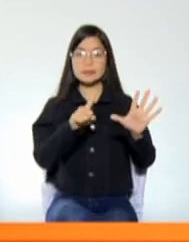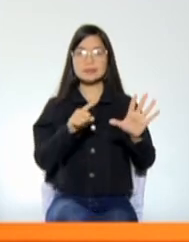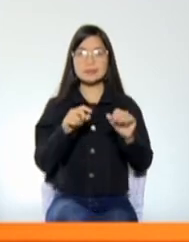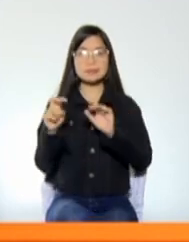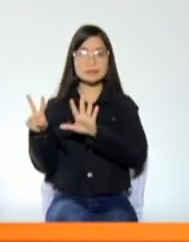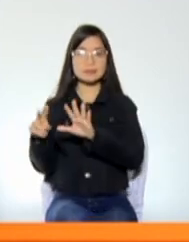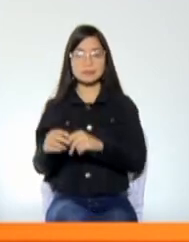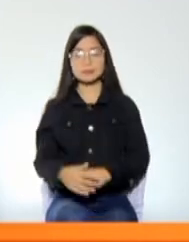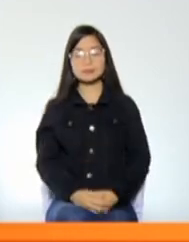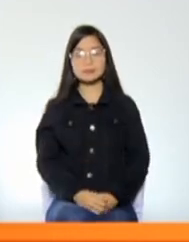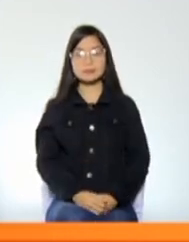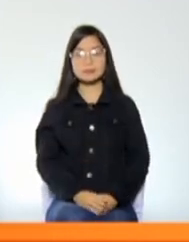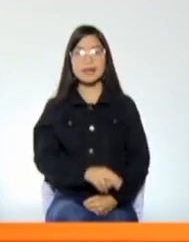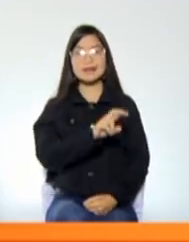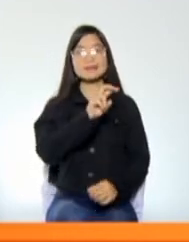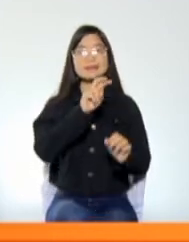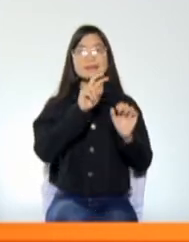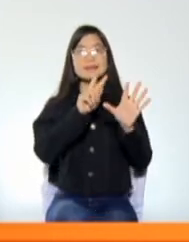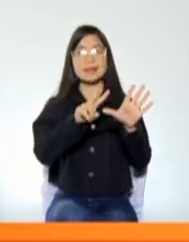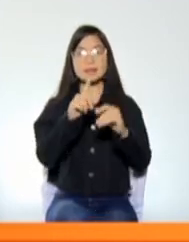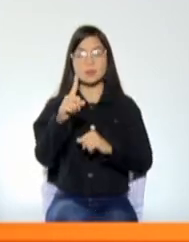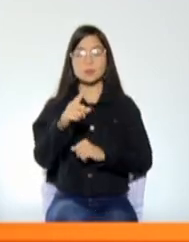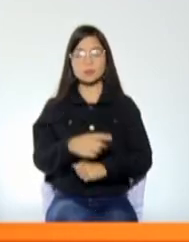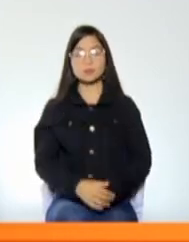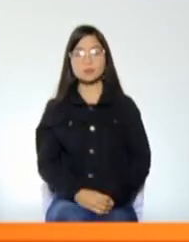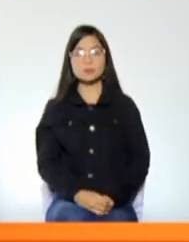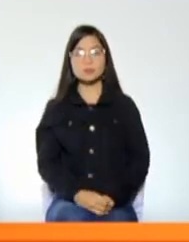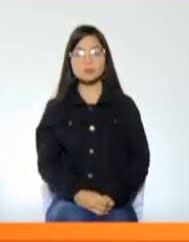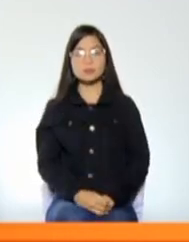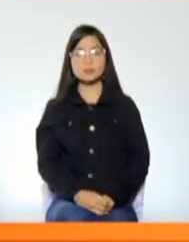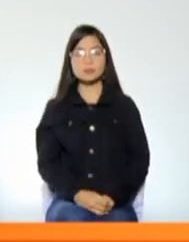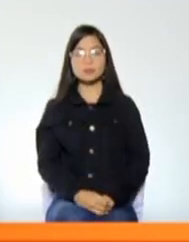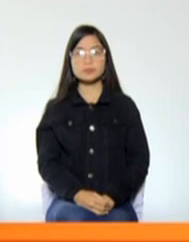67, 71,